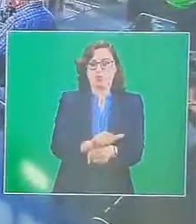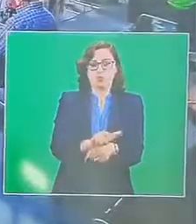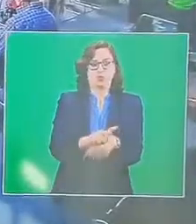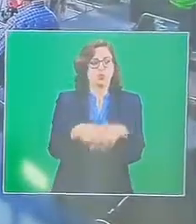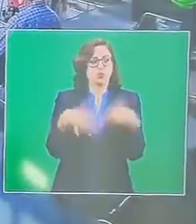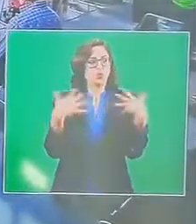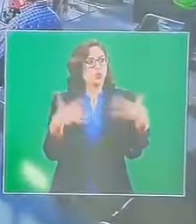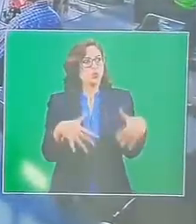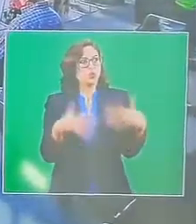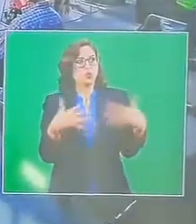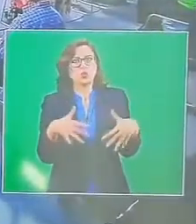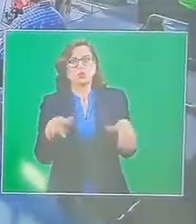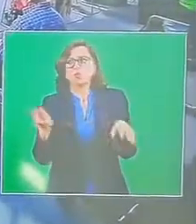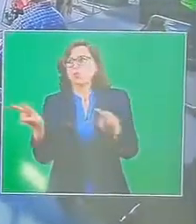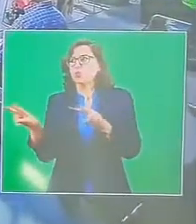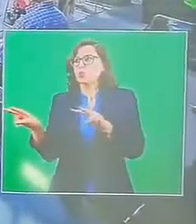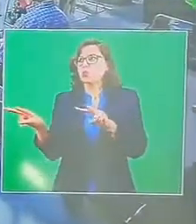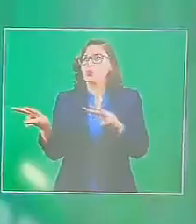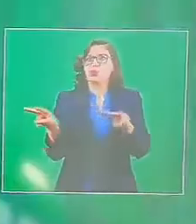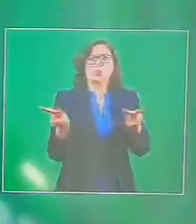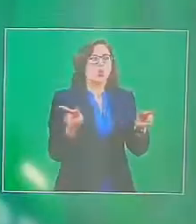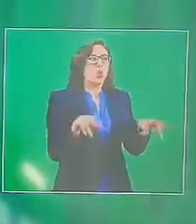¡oh!